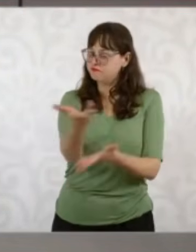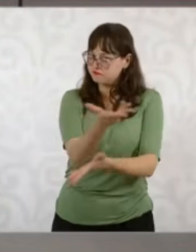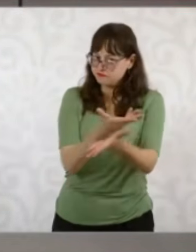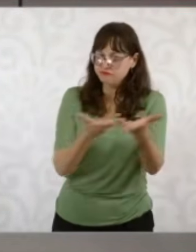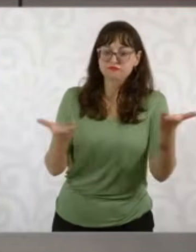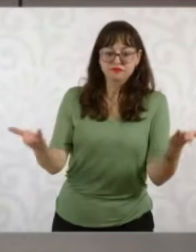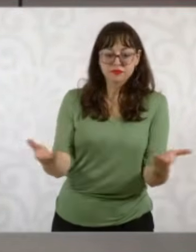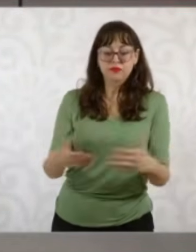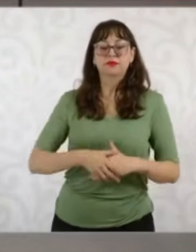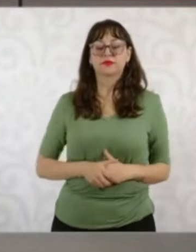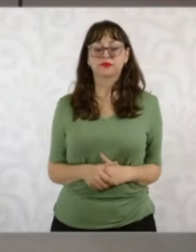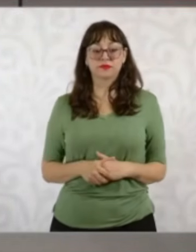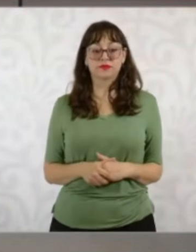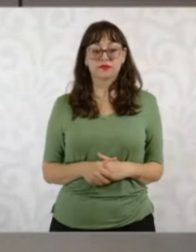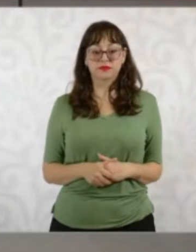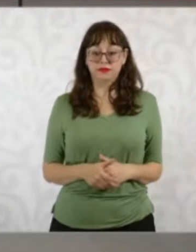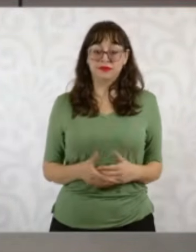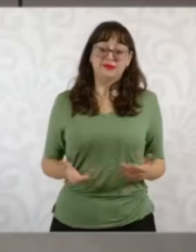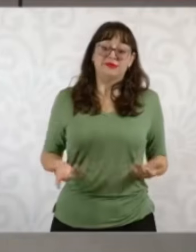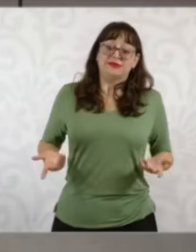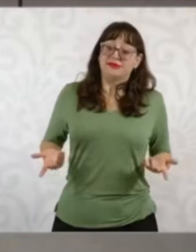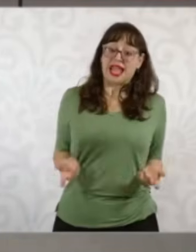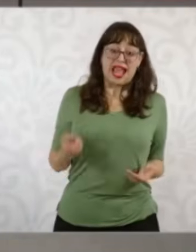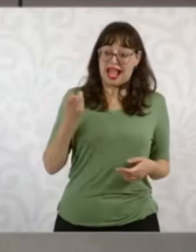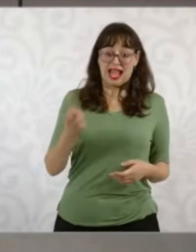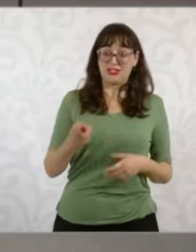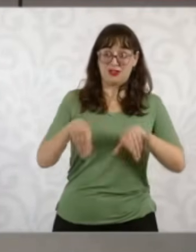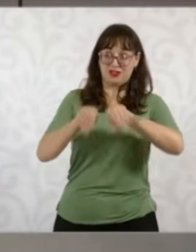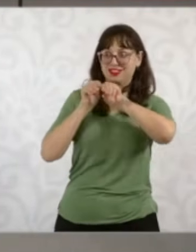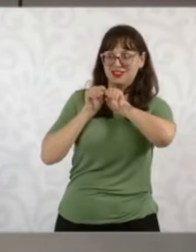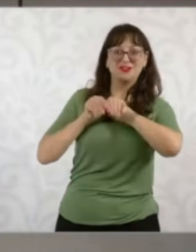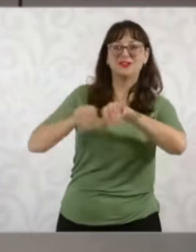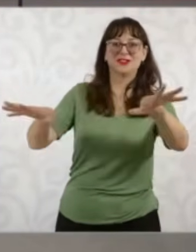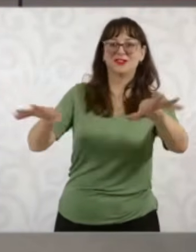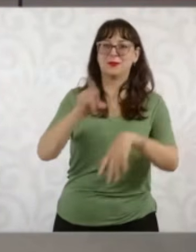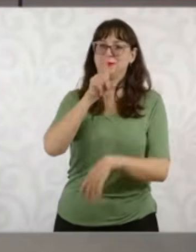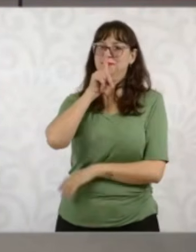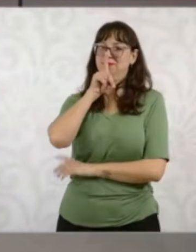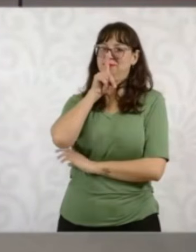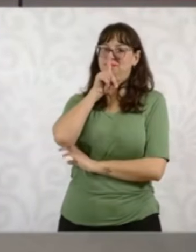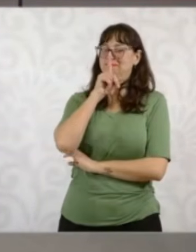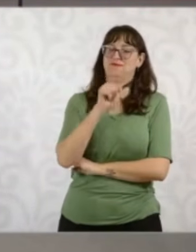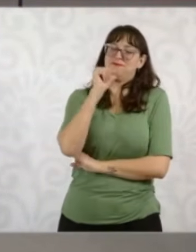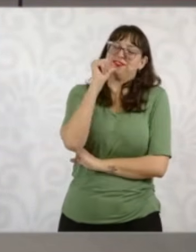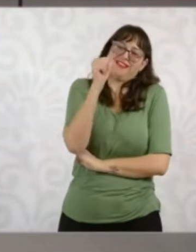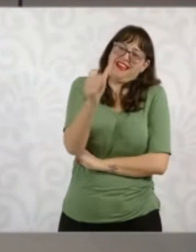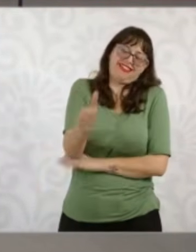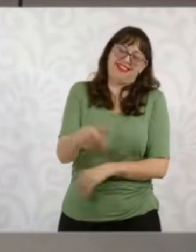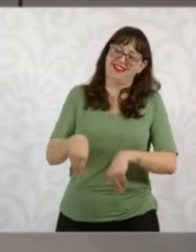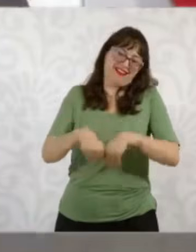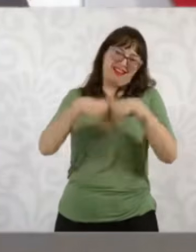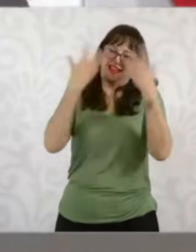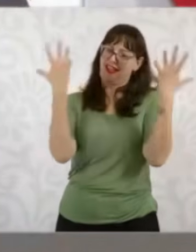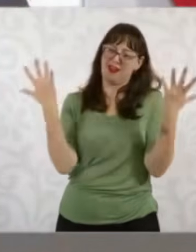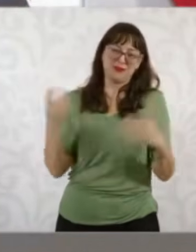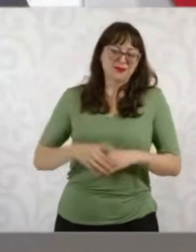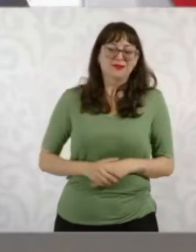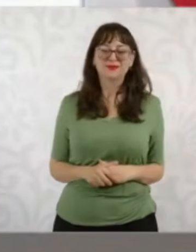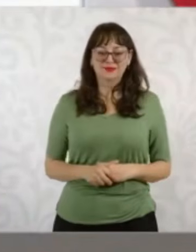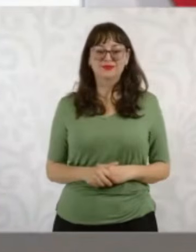exitoso mundial. Por supuesto que eso no es retomado como crítica por ninguno de estos medios.